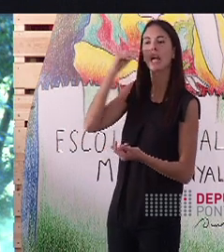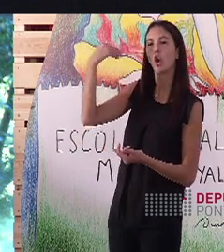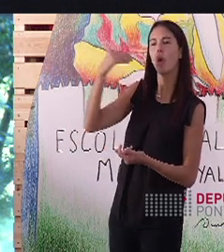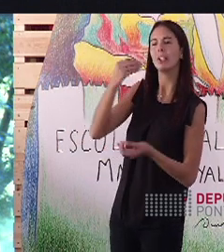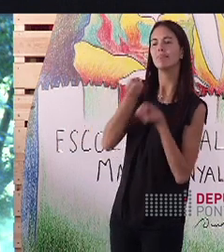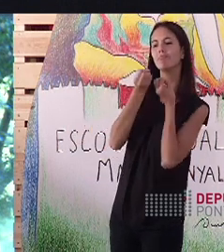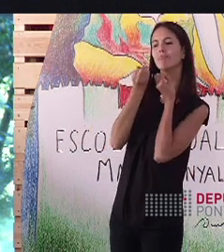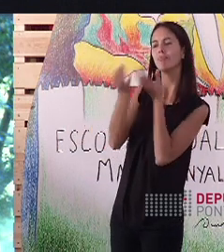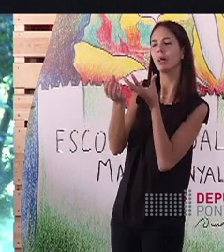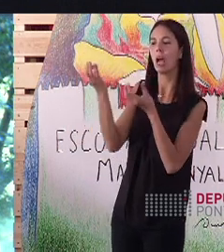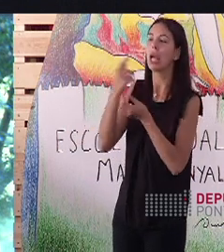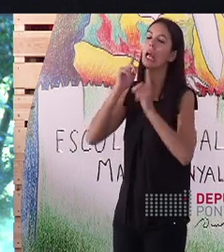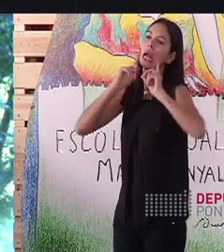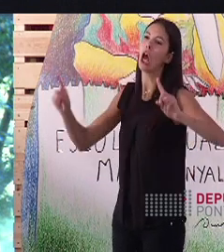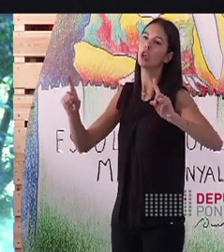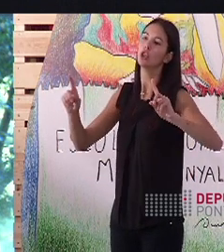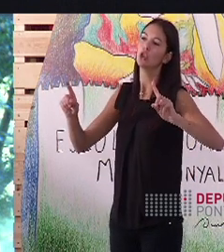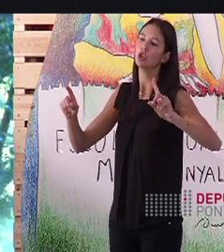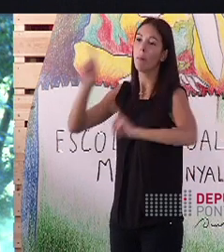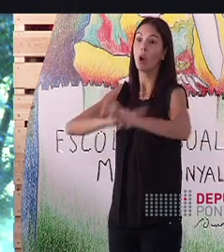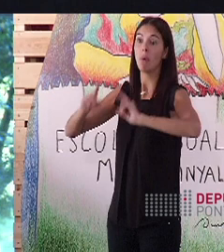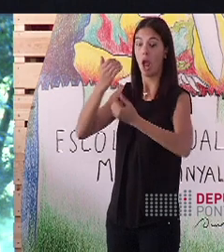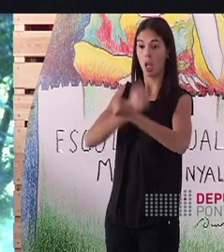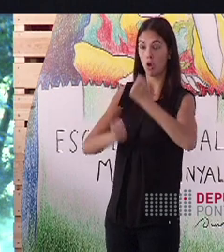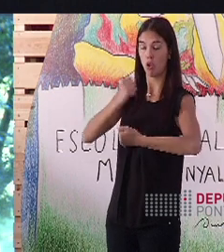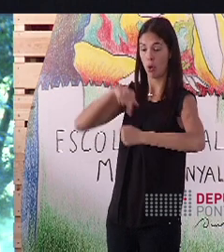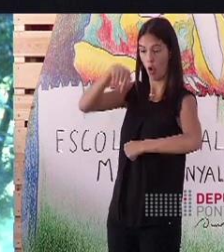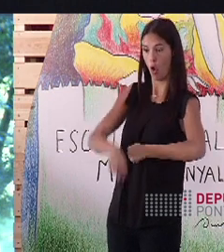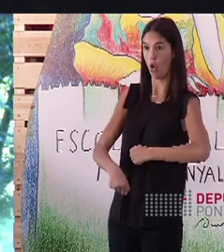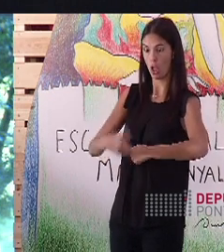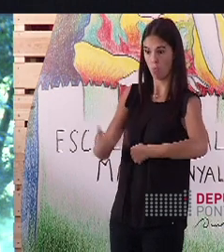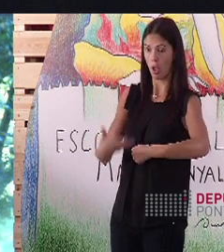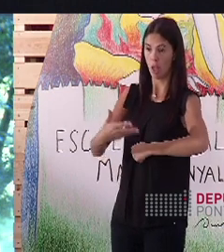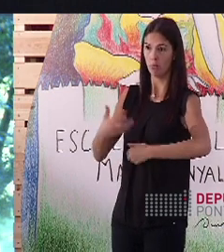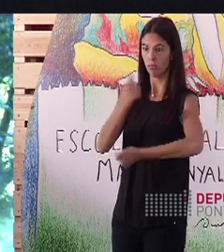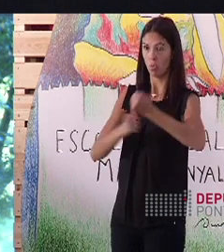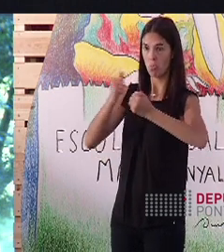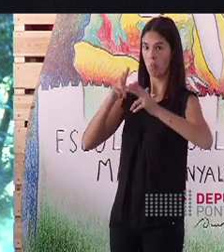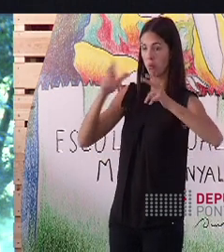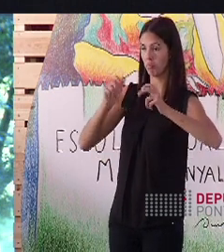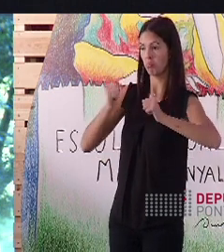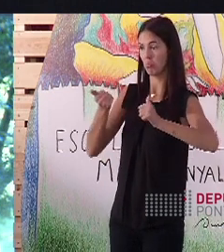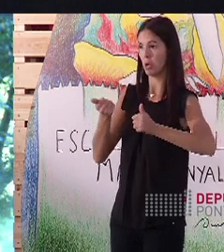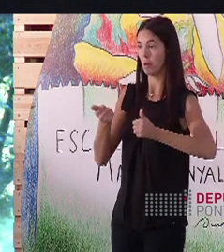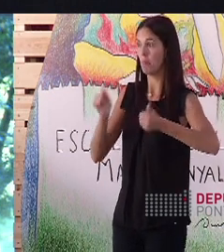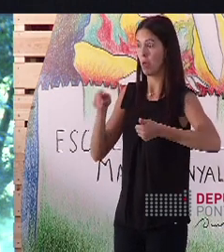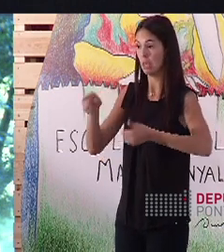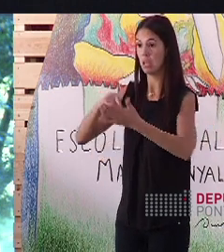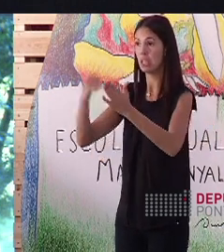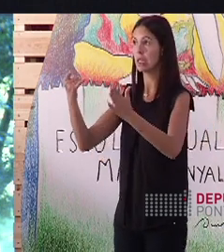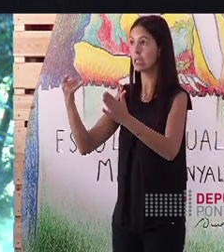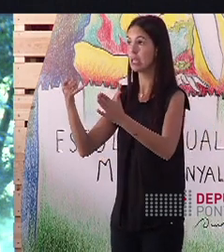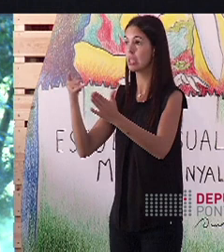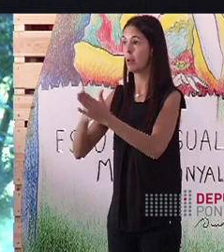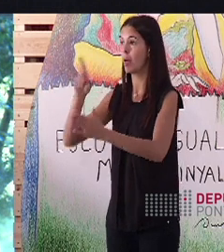mensaje de si tenéis un problema económico gordo hoy, sencillamente con un una pequeña entrada en este sistema, en el